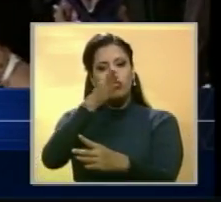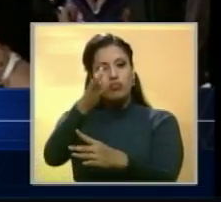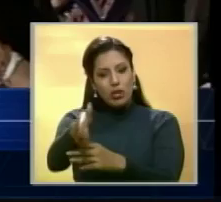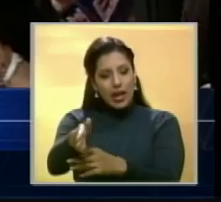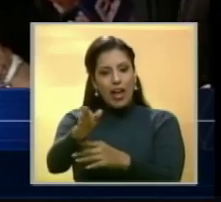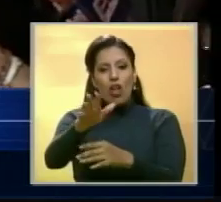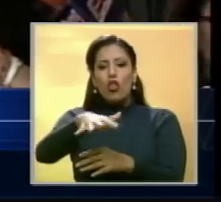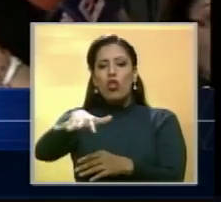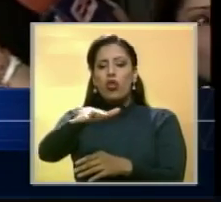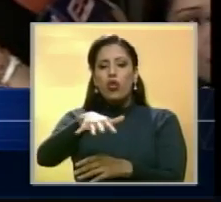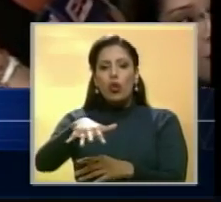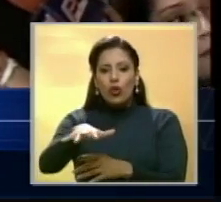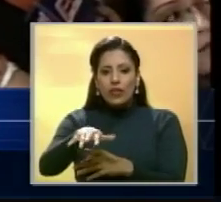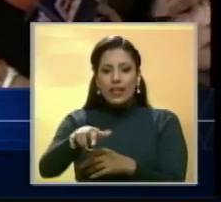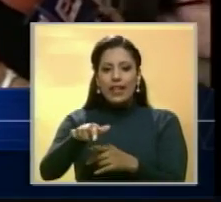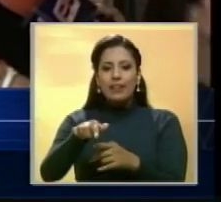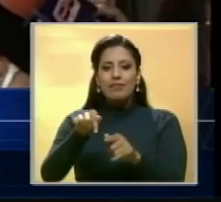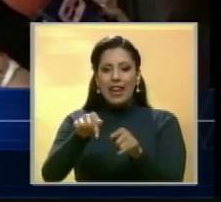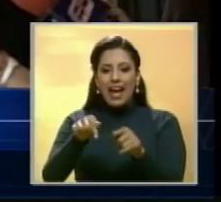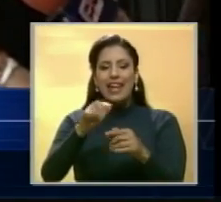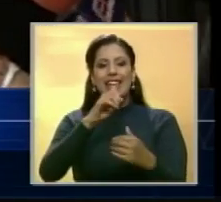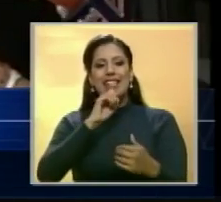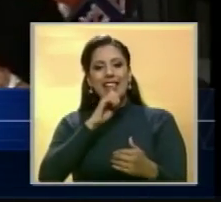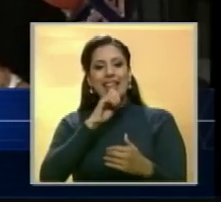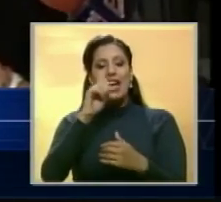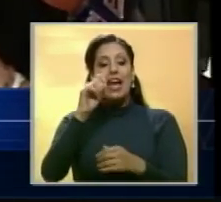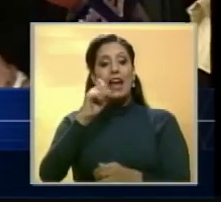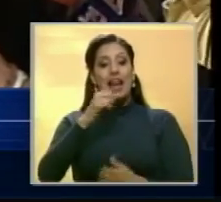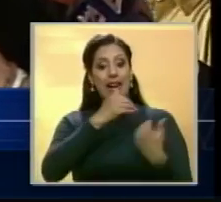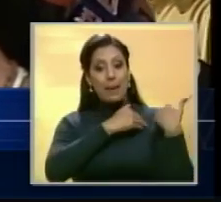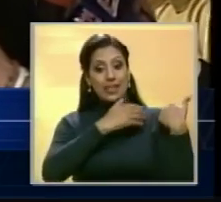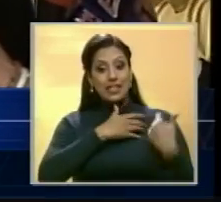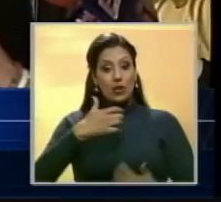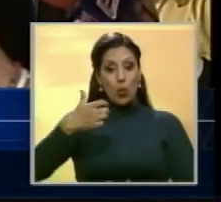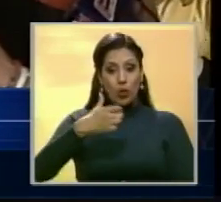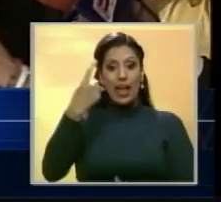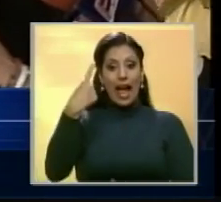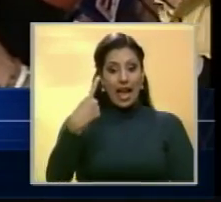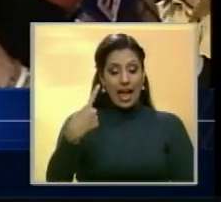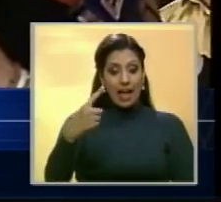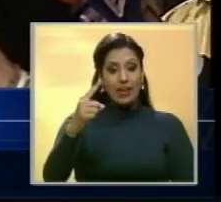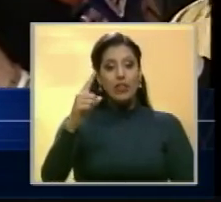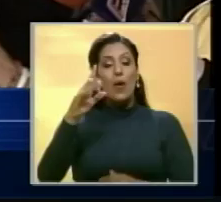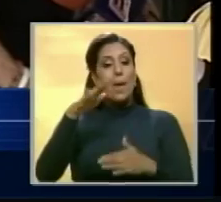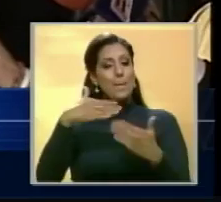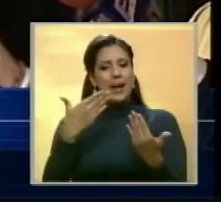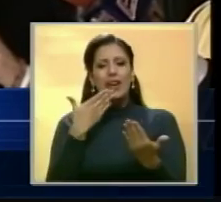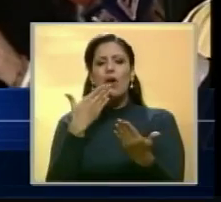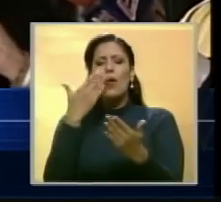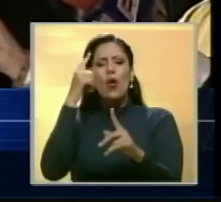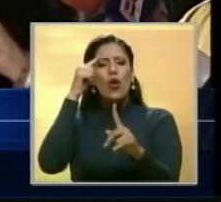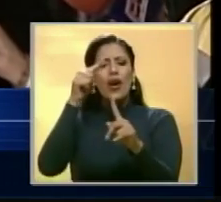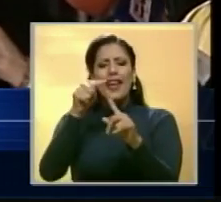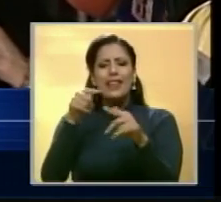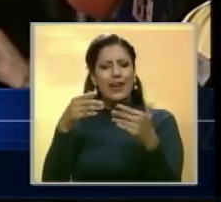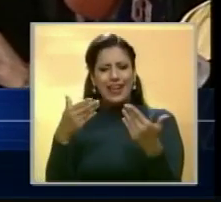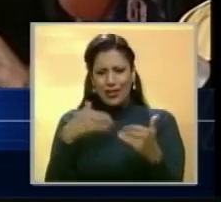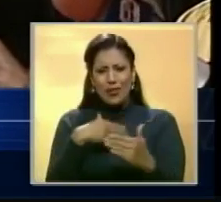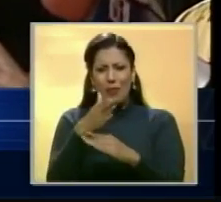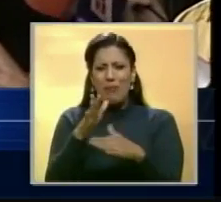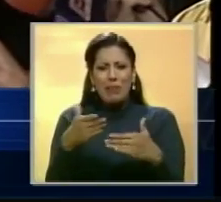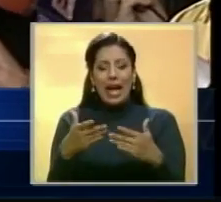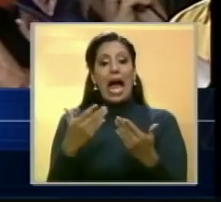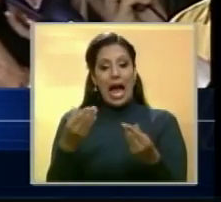donde está ubicado los representantes de la unidad de la Mesa Democrática, con el propósito de hacer la